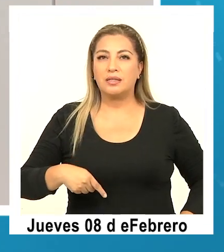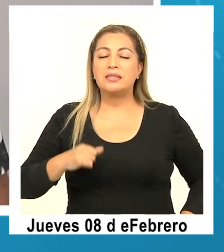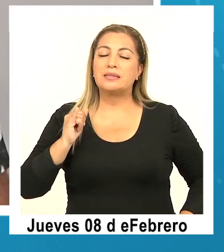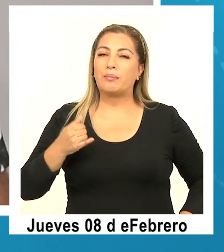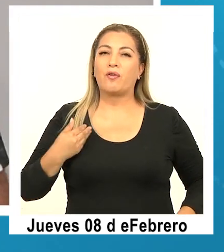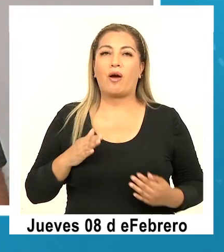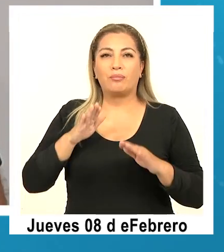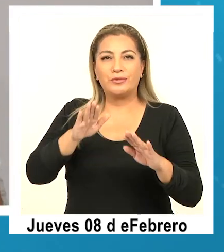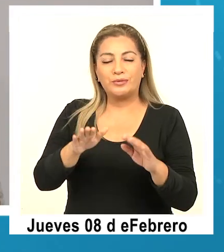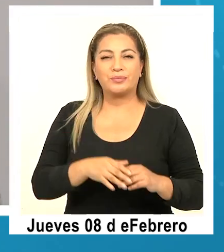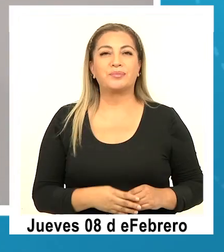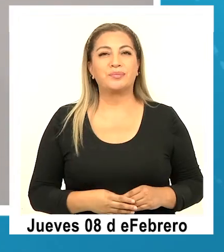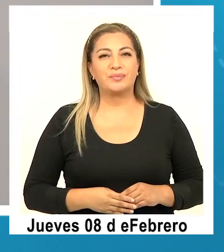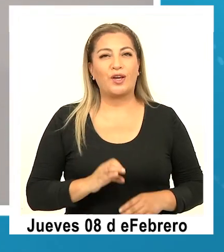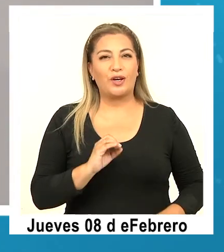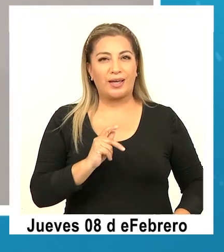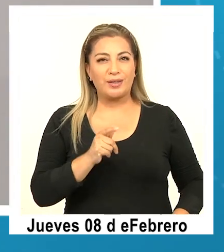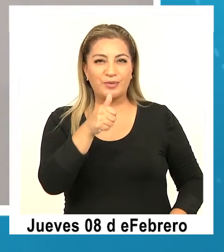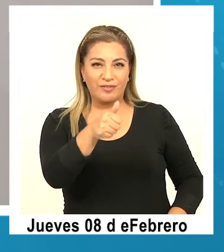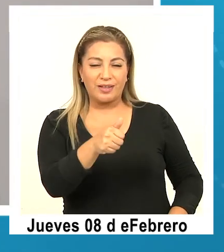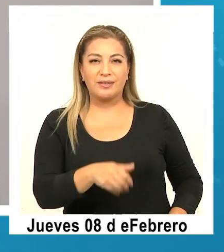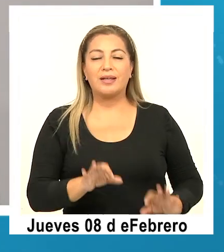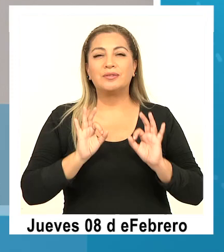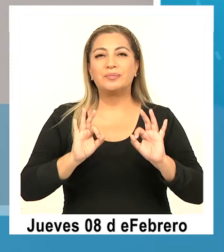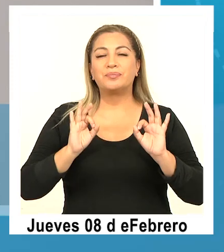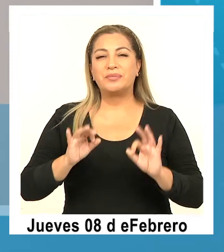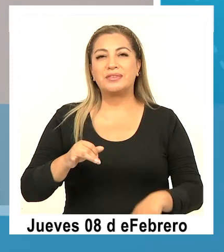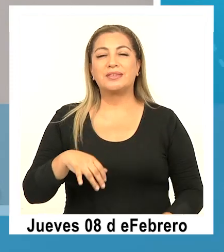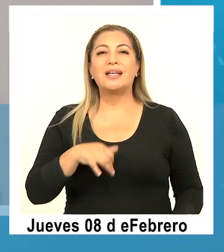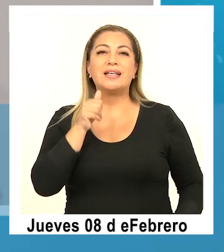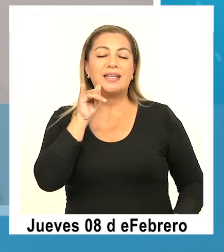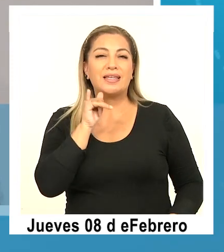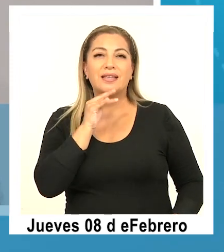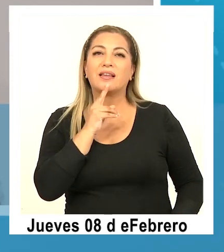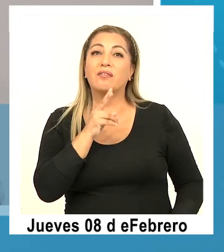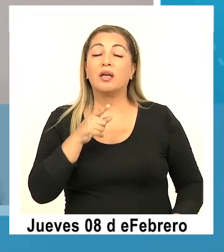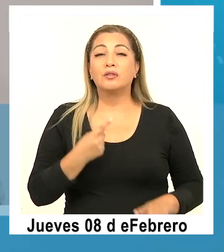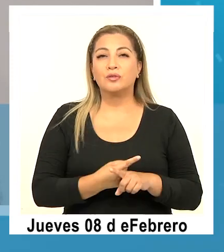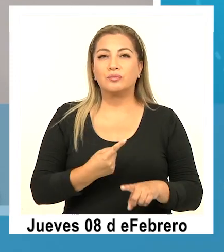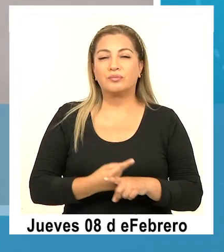mi apoyo también. Ok, muy bien. Especial de prensa en Iquique Televisión, en esta